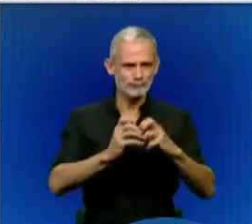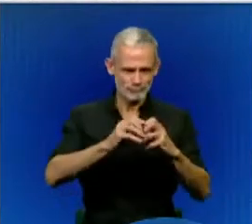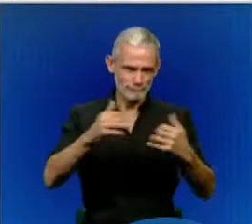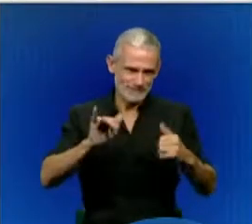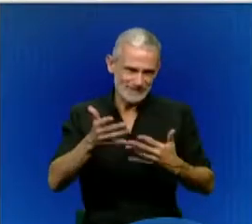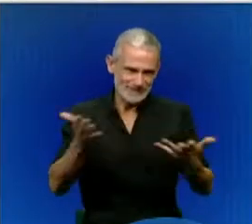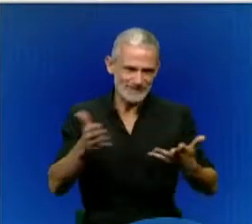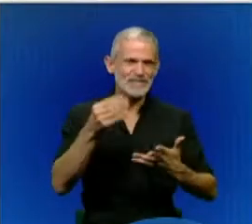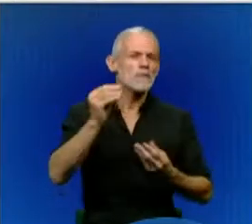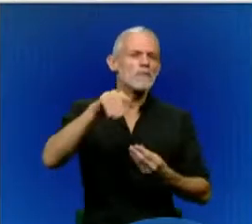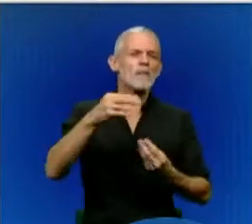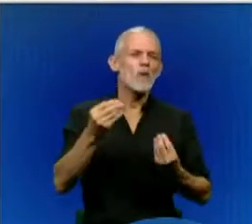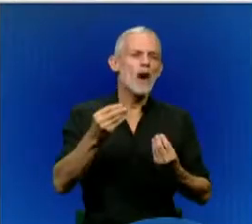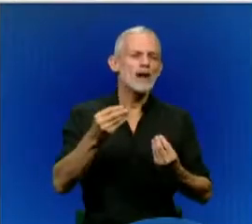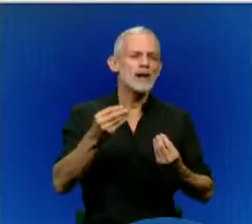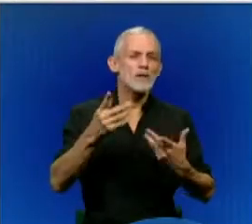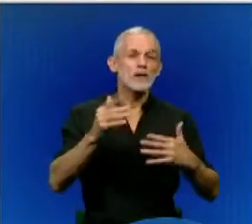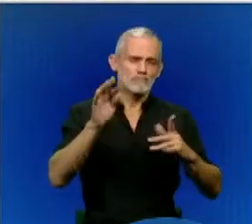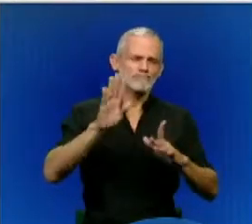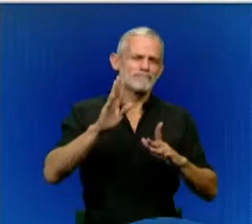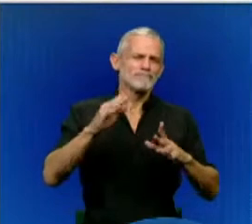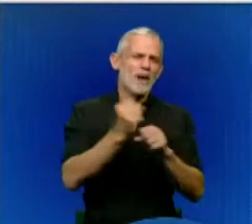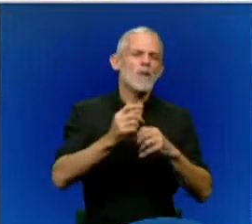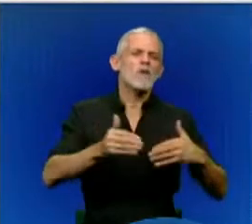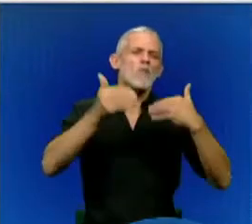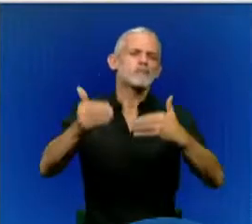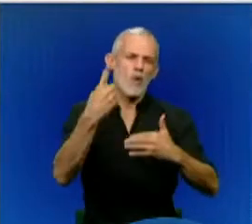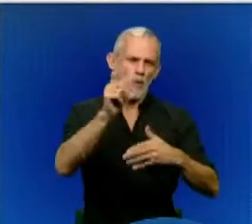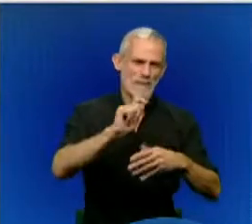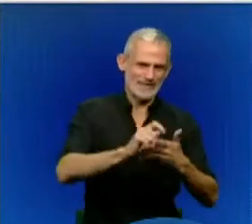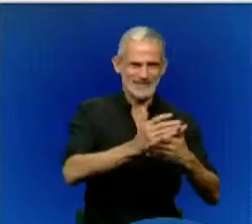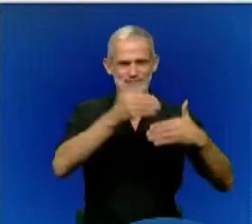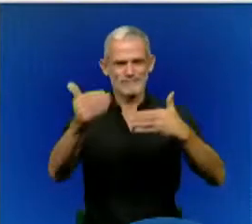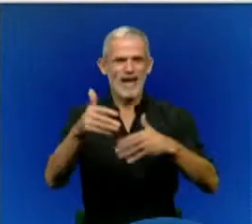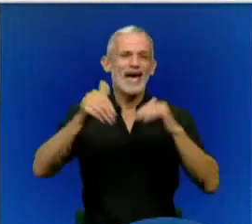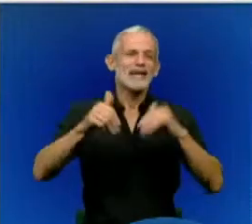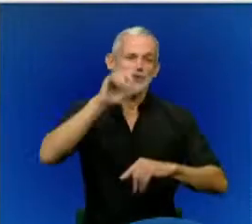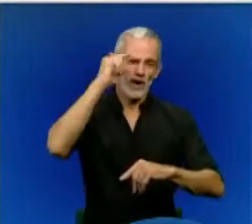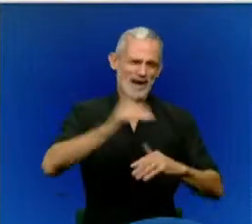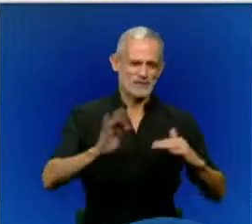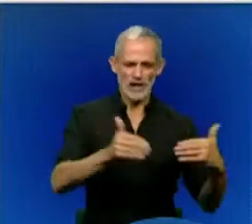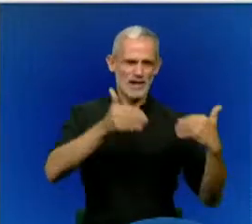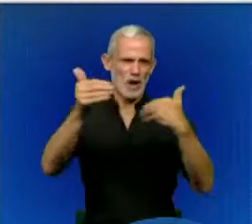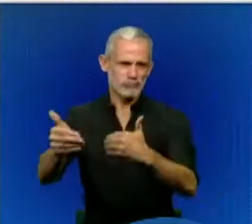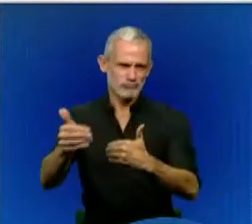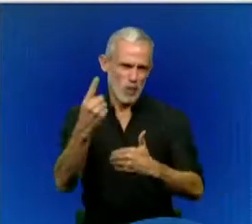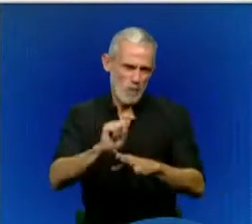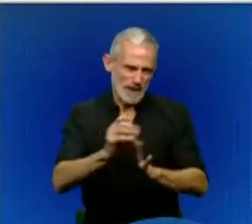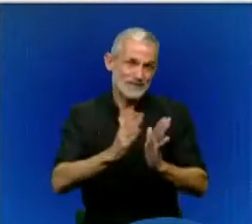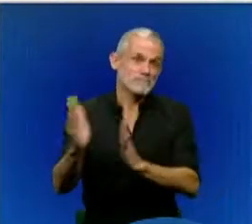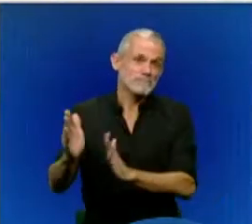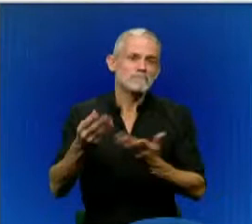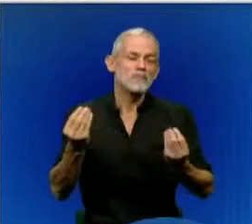para terminar definiendo, posponer por un mes las elecciones nacionales. Un mes que, por supuesto, significa tiempo